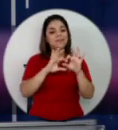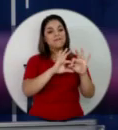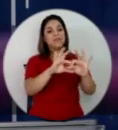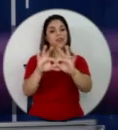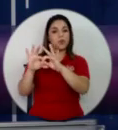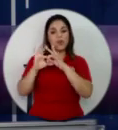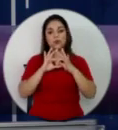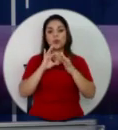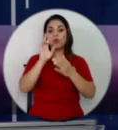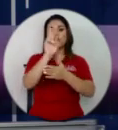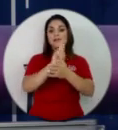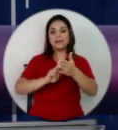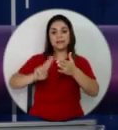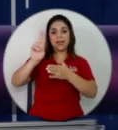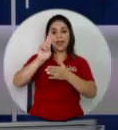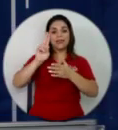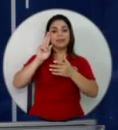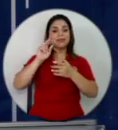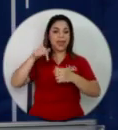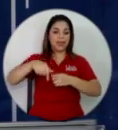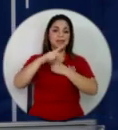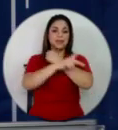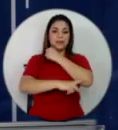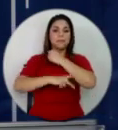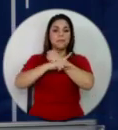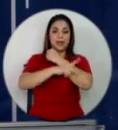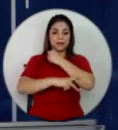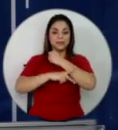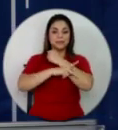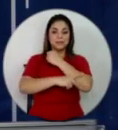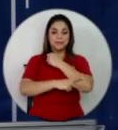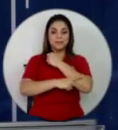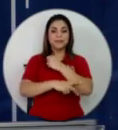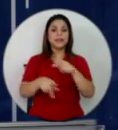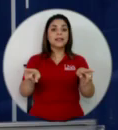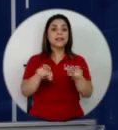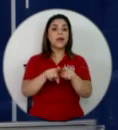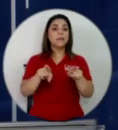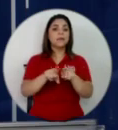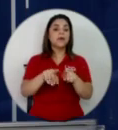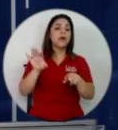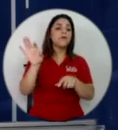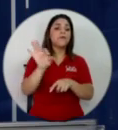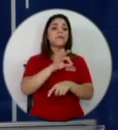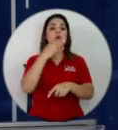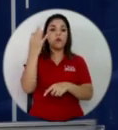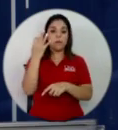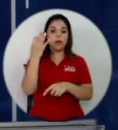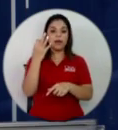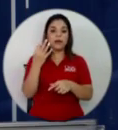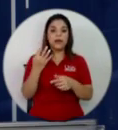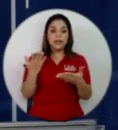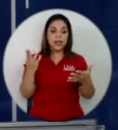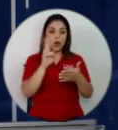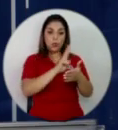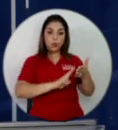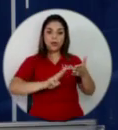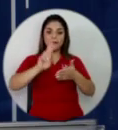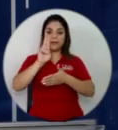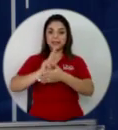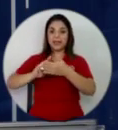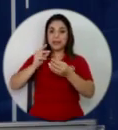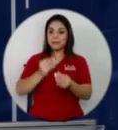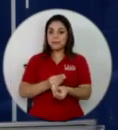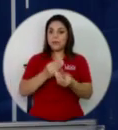vinculación interuniversitaria en el país. Otro de ellos es la forma en que las universidades públicas se enfrentaron